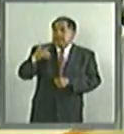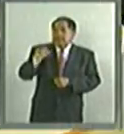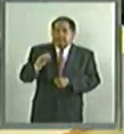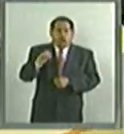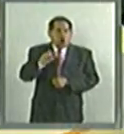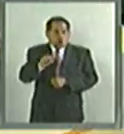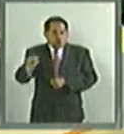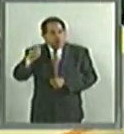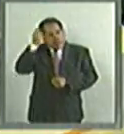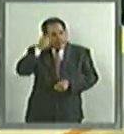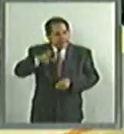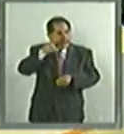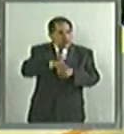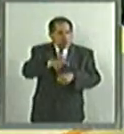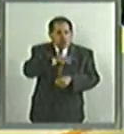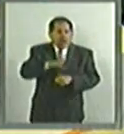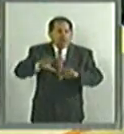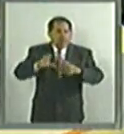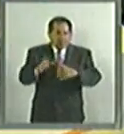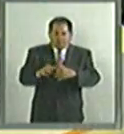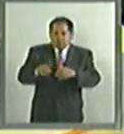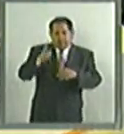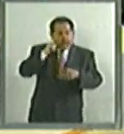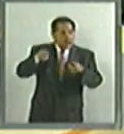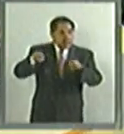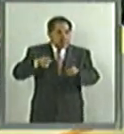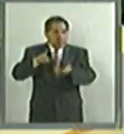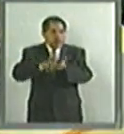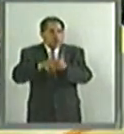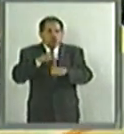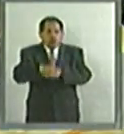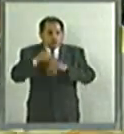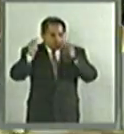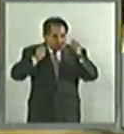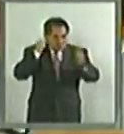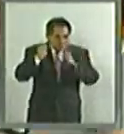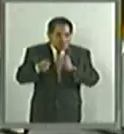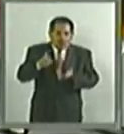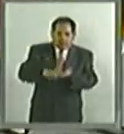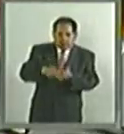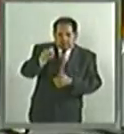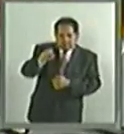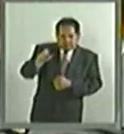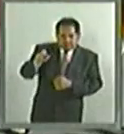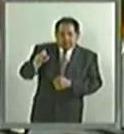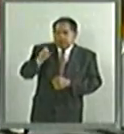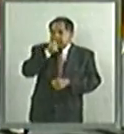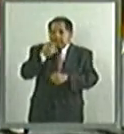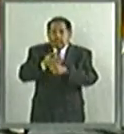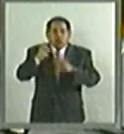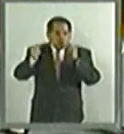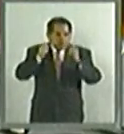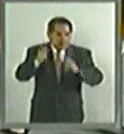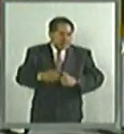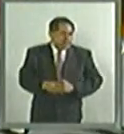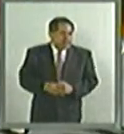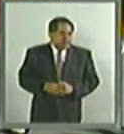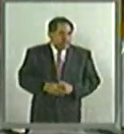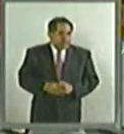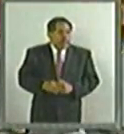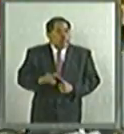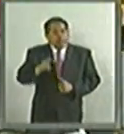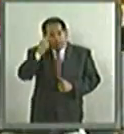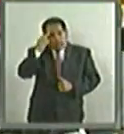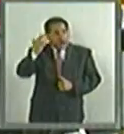Cos, directora general de Normalización y Calidad Regulatoria Turística, también de la Secretaría. Conforme al resolutivo